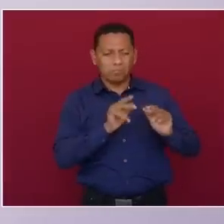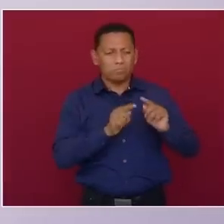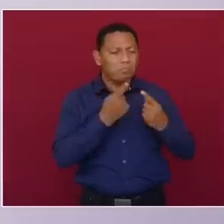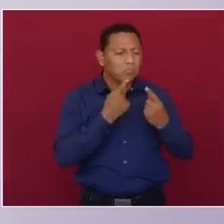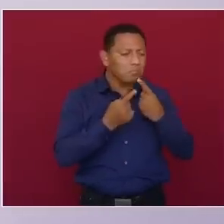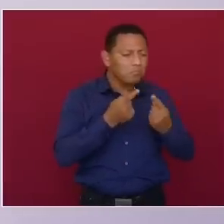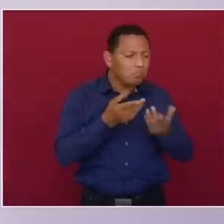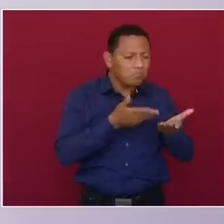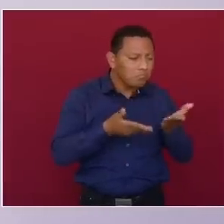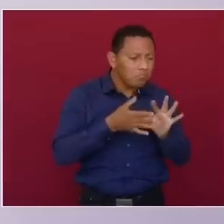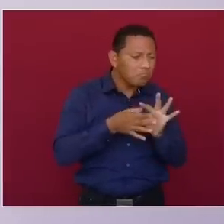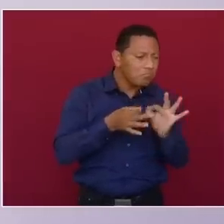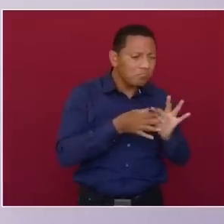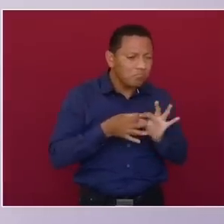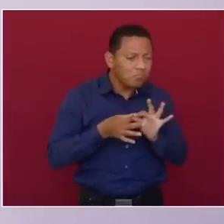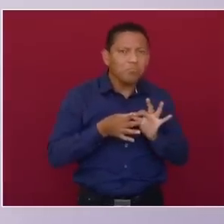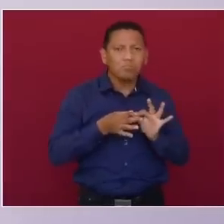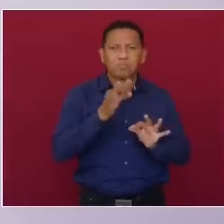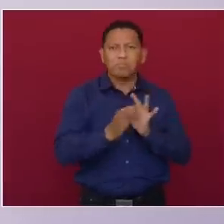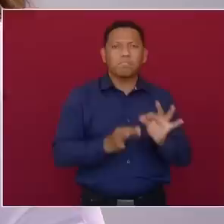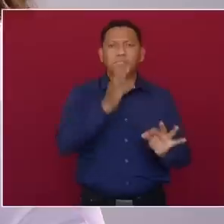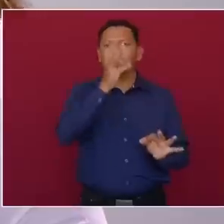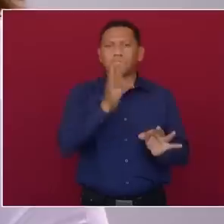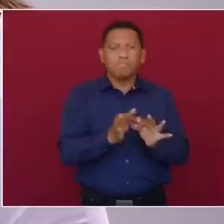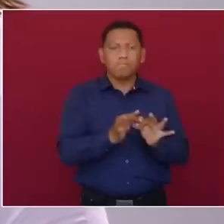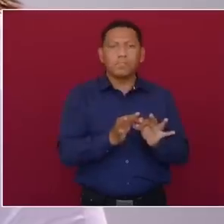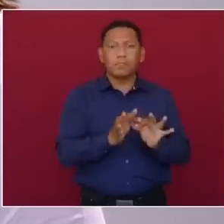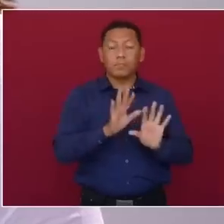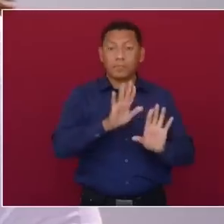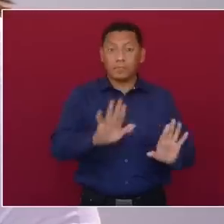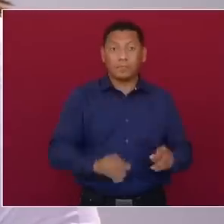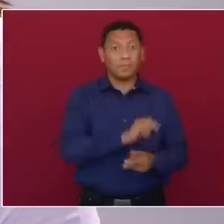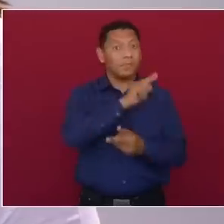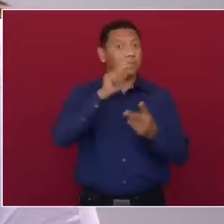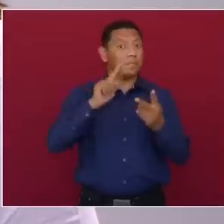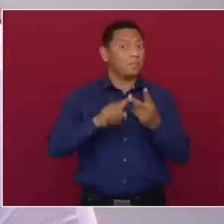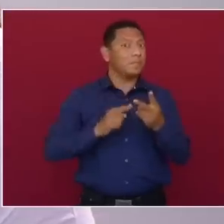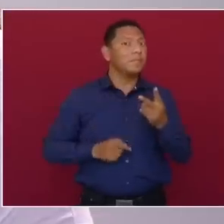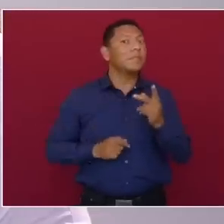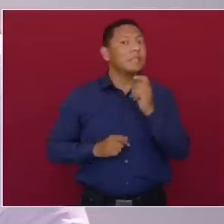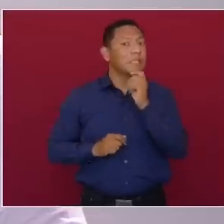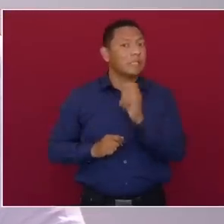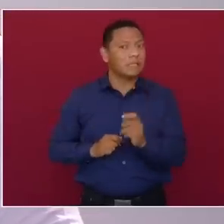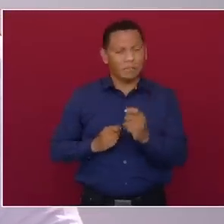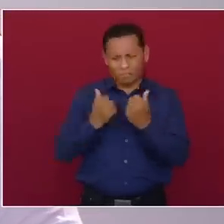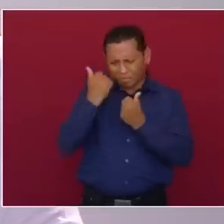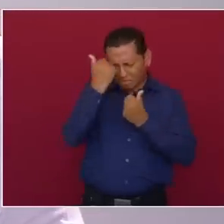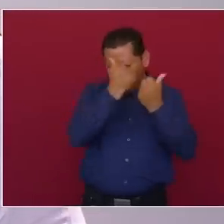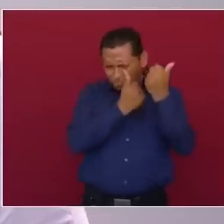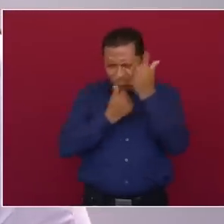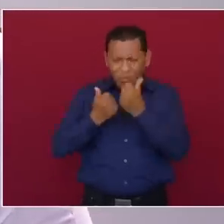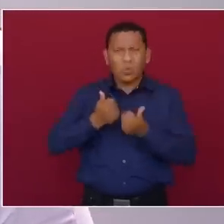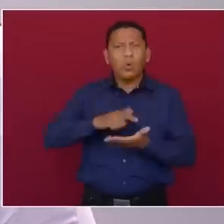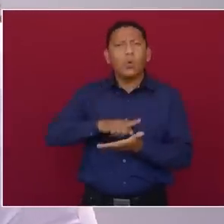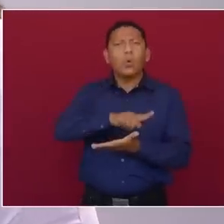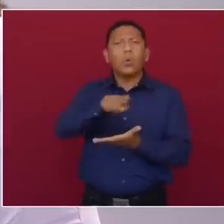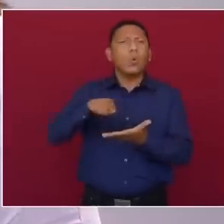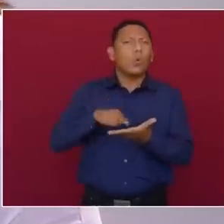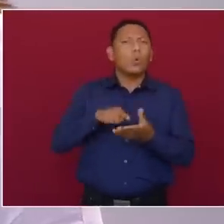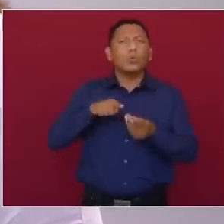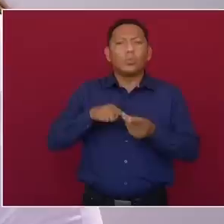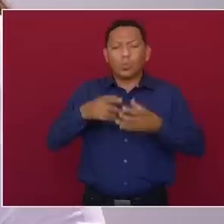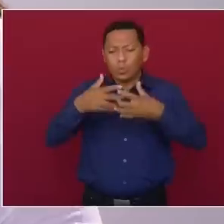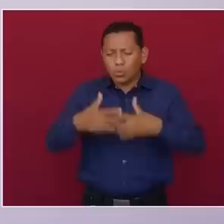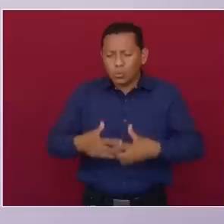técnica tan importante se especificó, el siguiente paso fue analizar en qué sitio debía